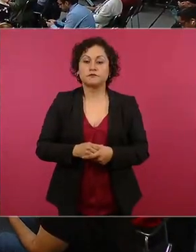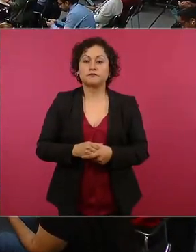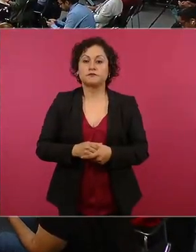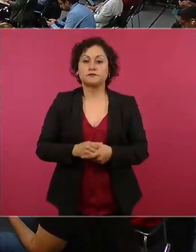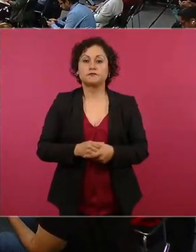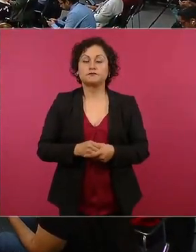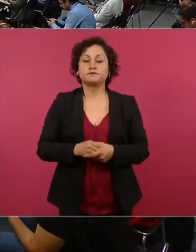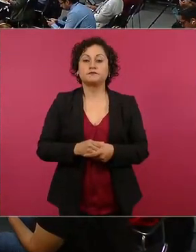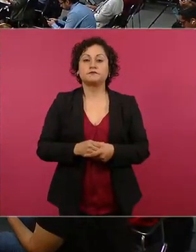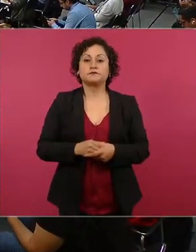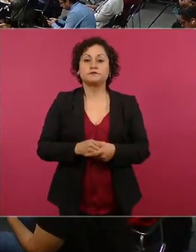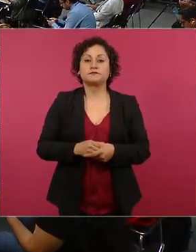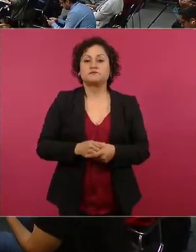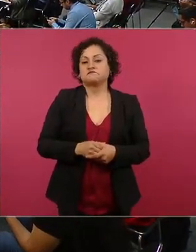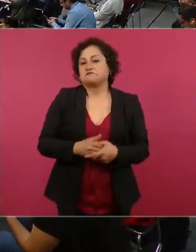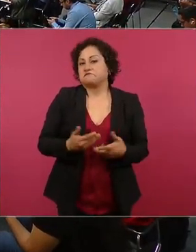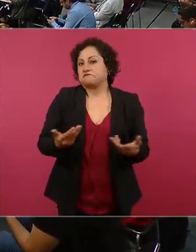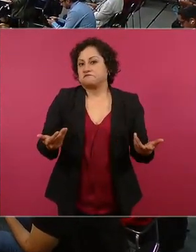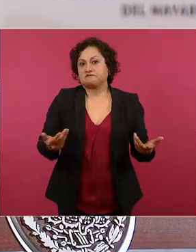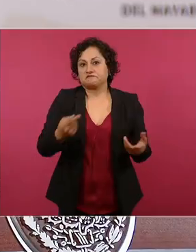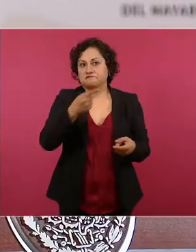No han aportado nada